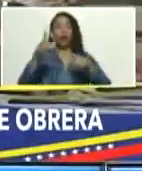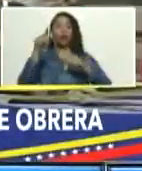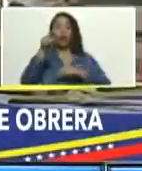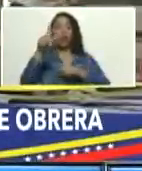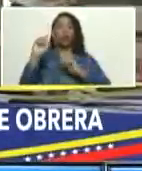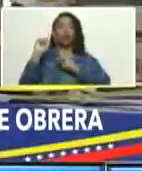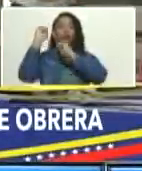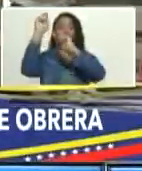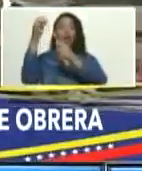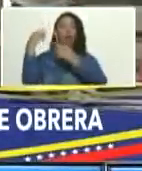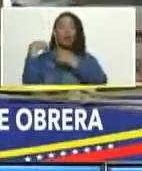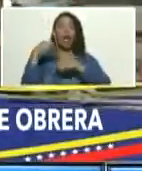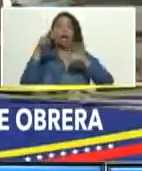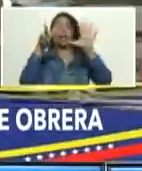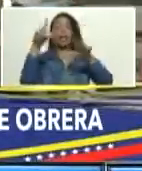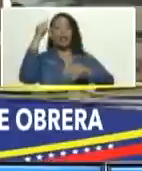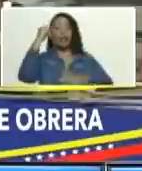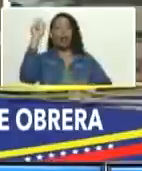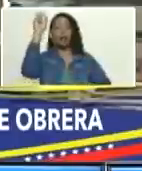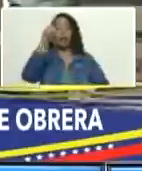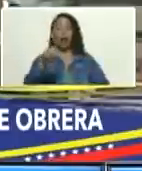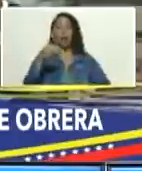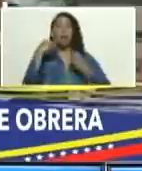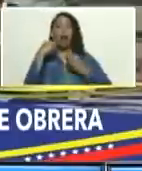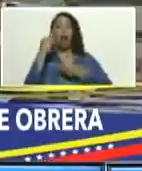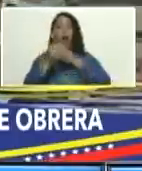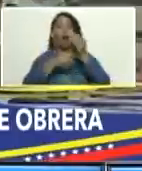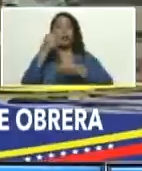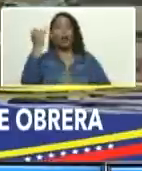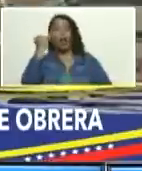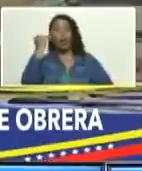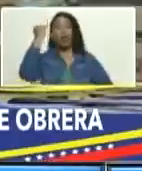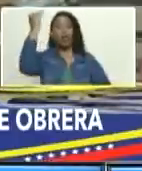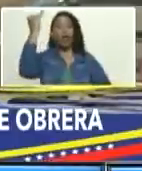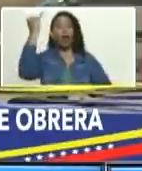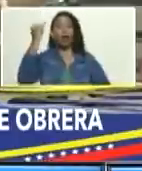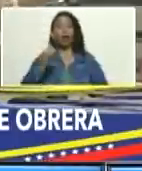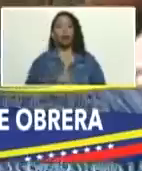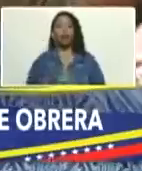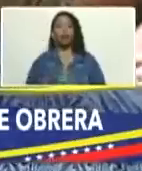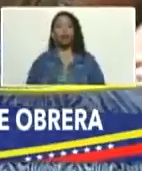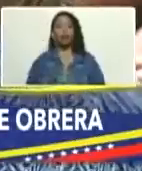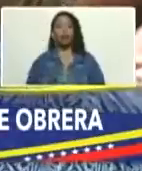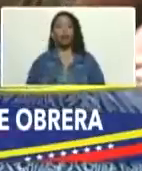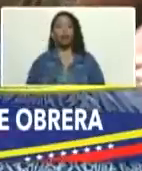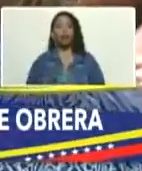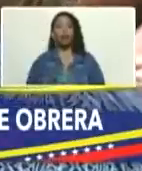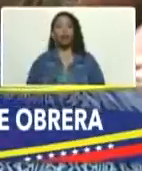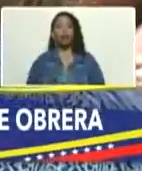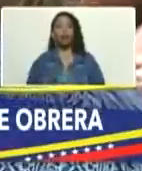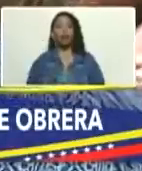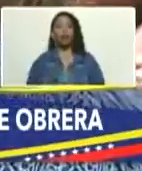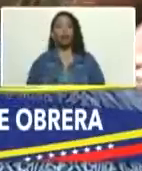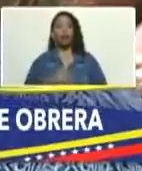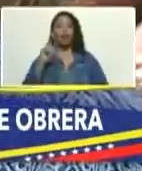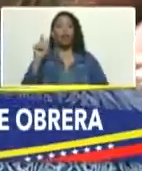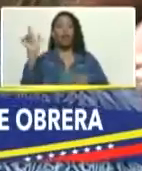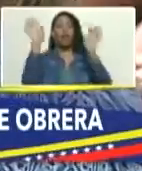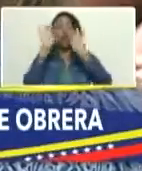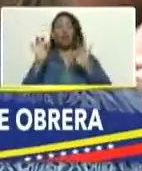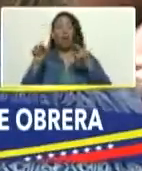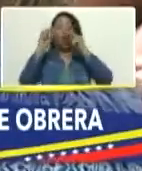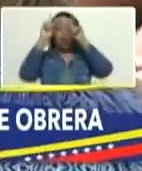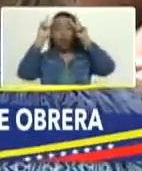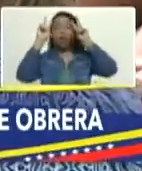te doy 7 días también, para crear esta instancia que funcione de manera impecable.